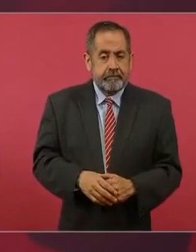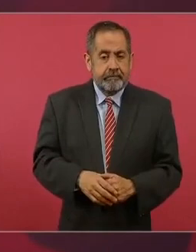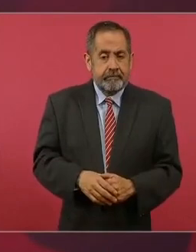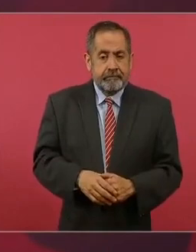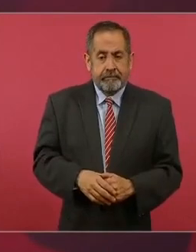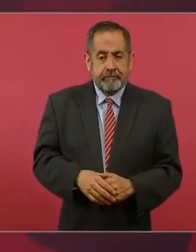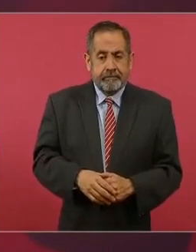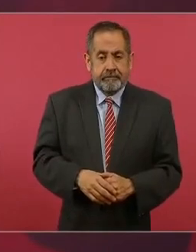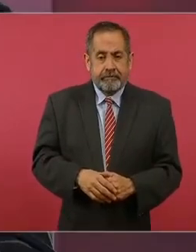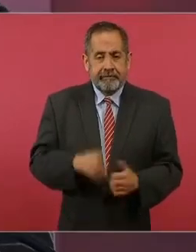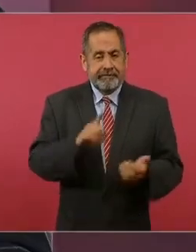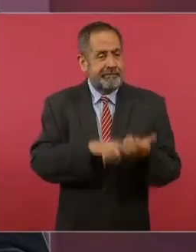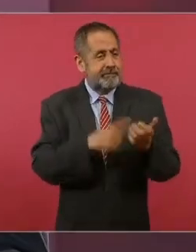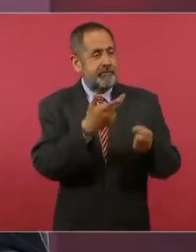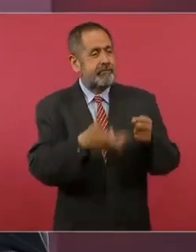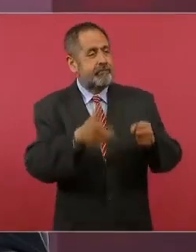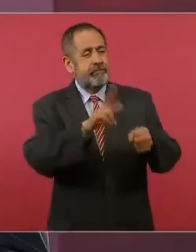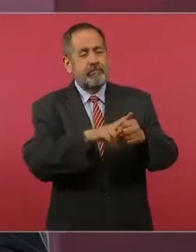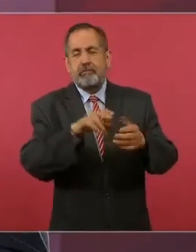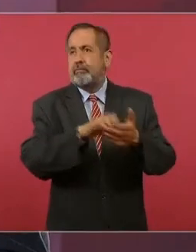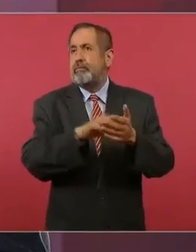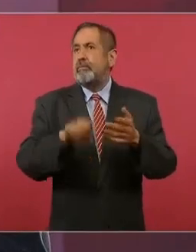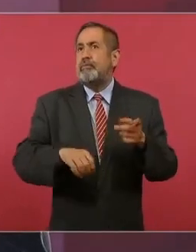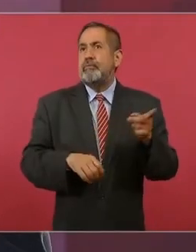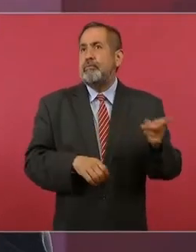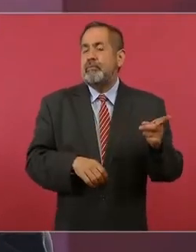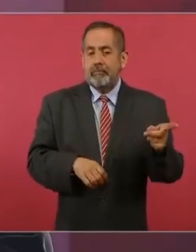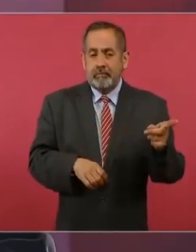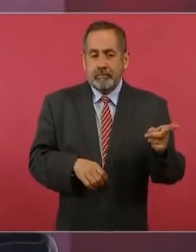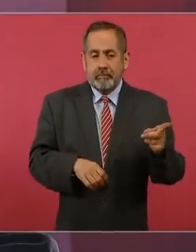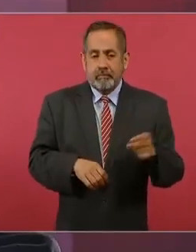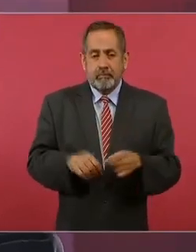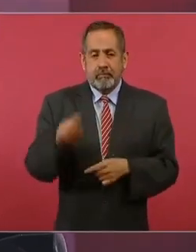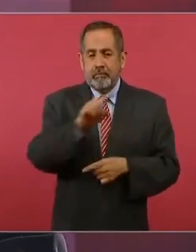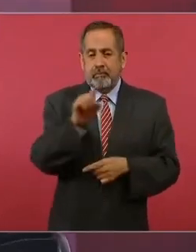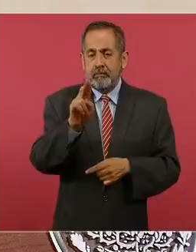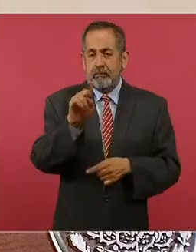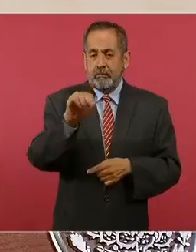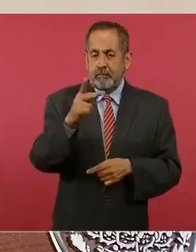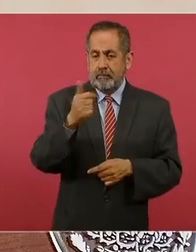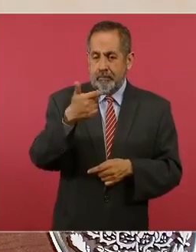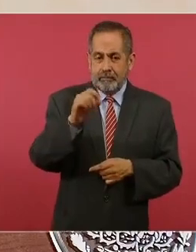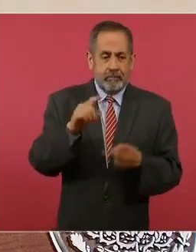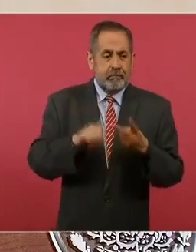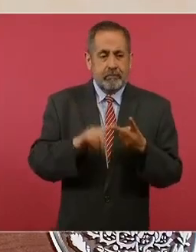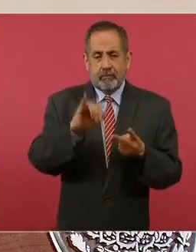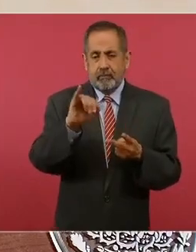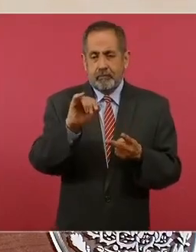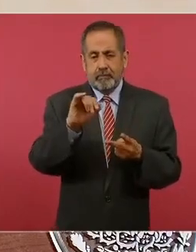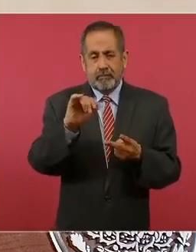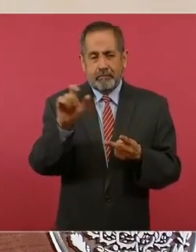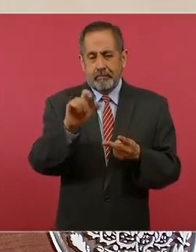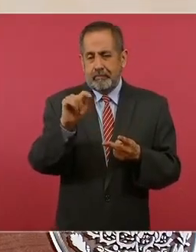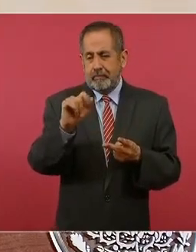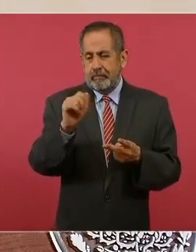hay hospitales como el de Zumpango, el de Iztapaluca en el Estado de